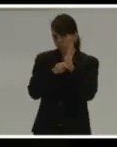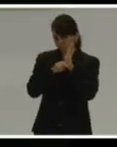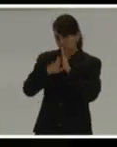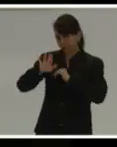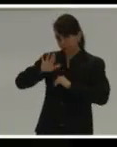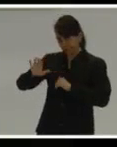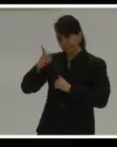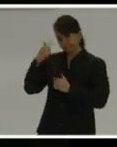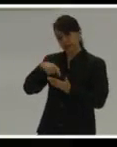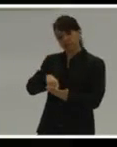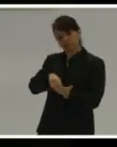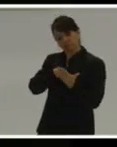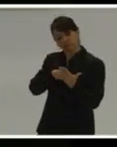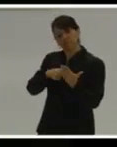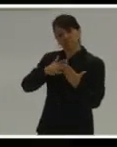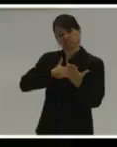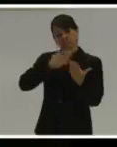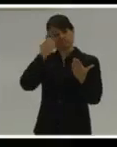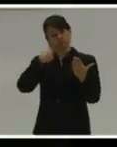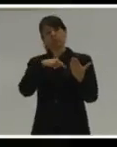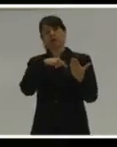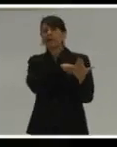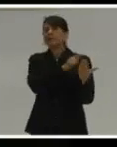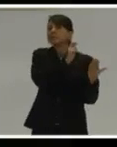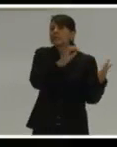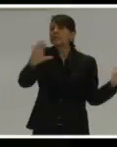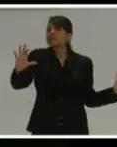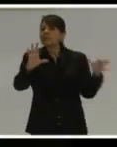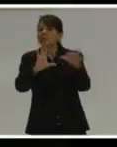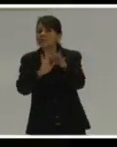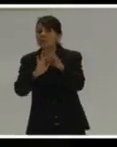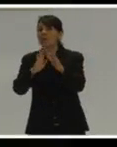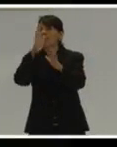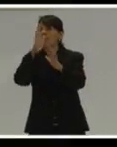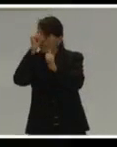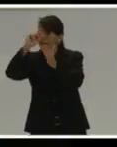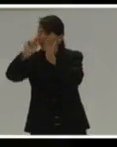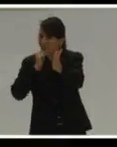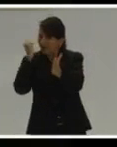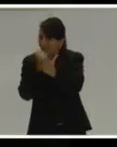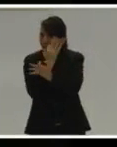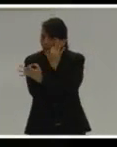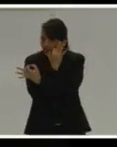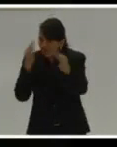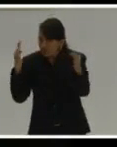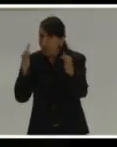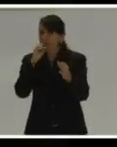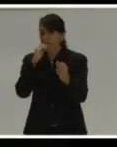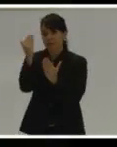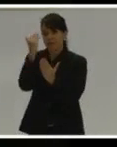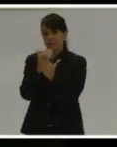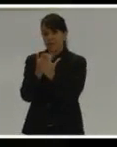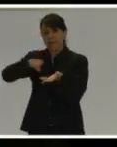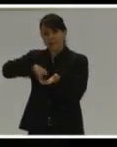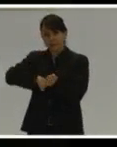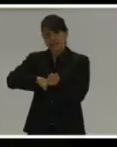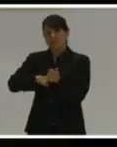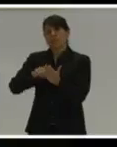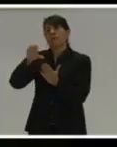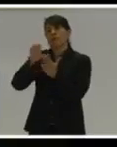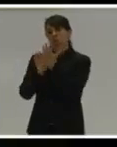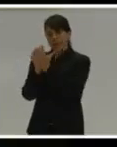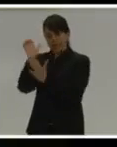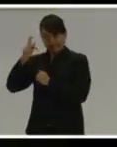el reconocimiento también del convenio, de la declaración, el artículo 30 de la Constitución Política